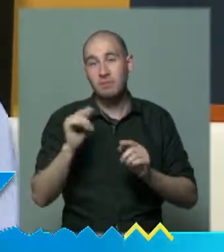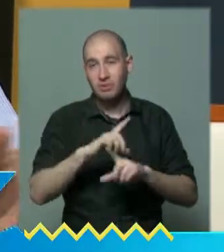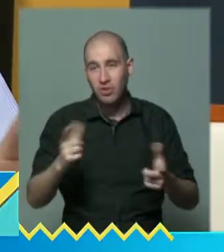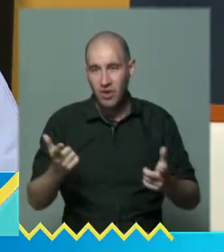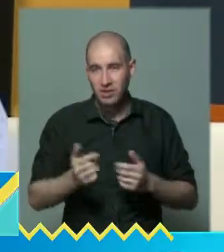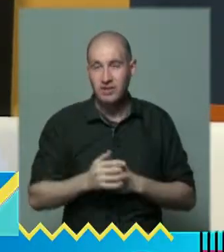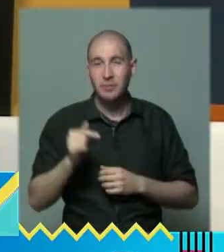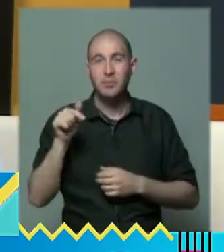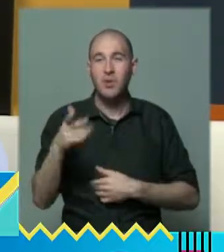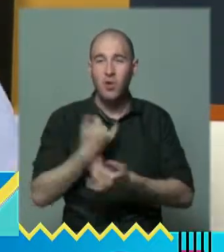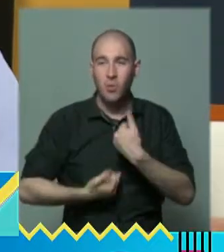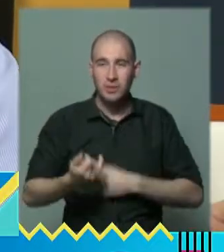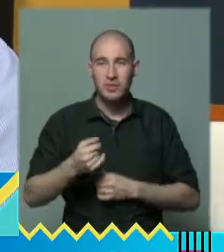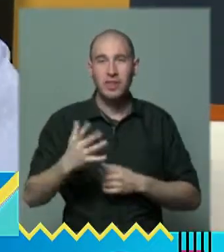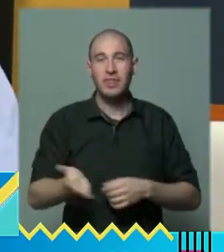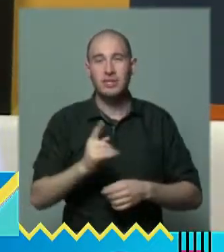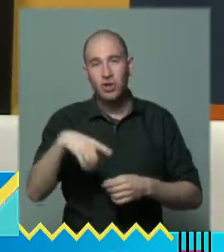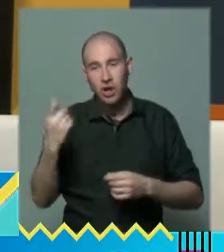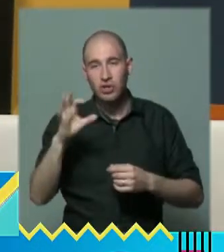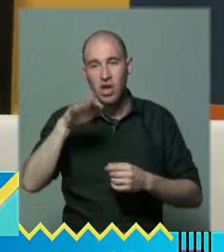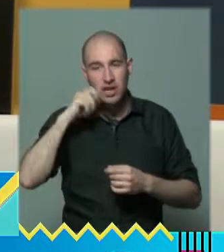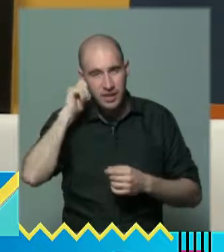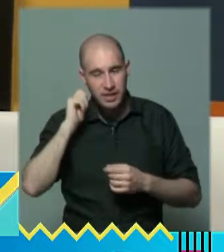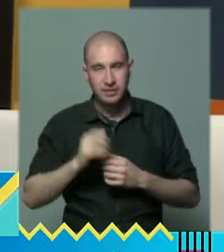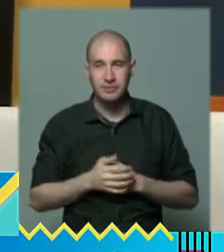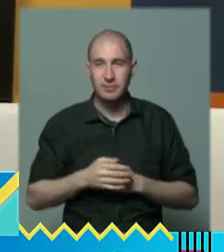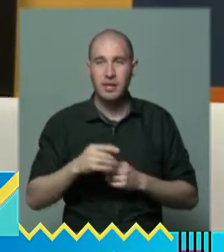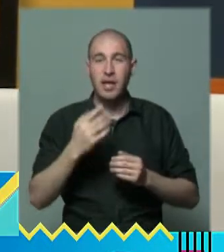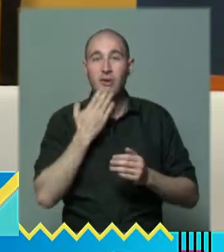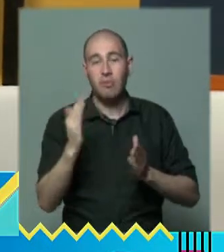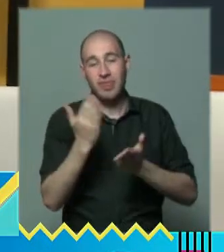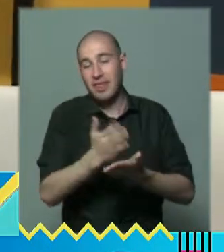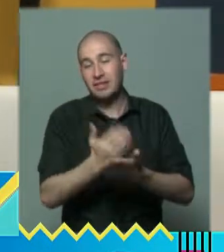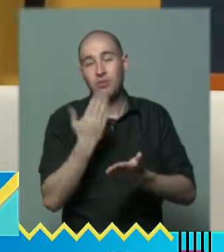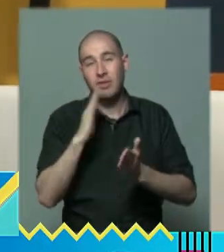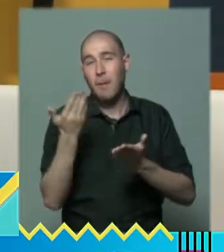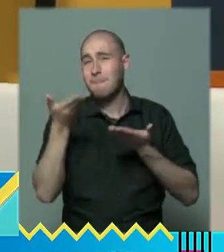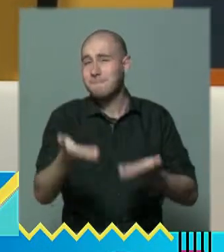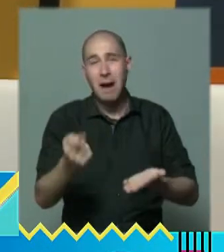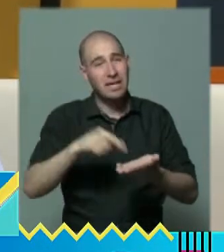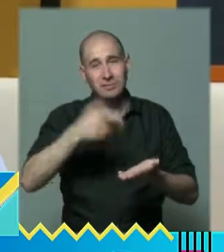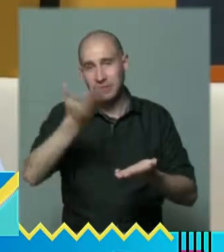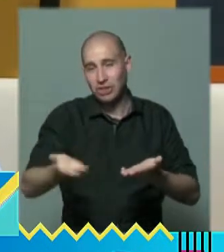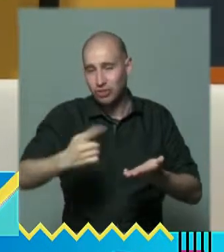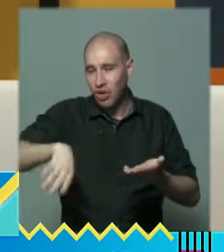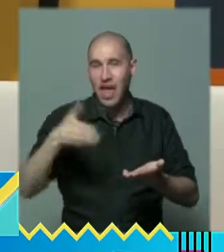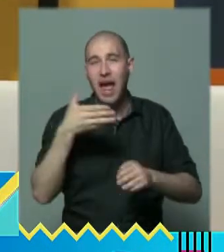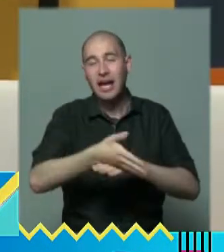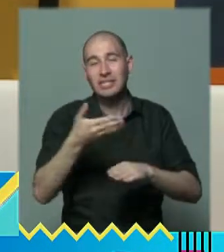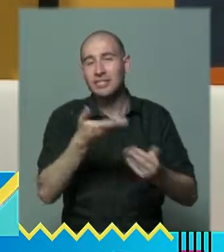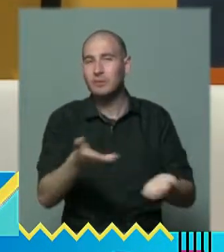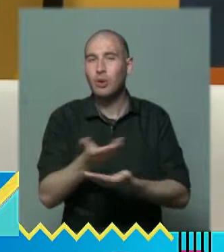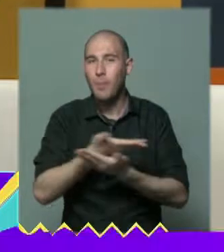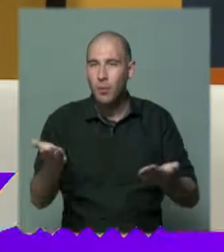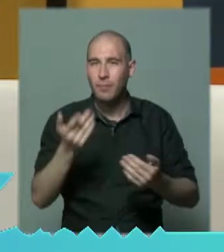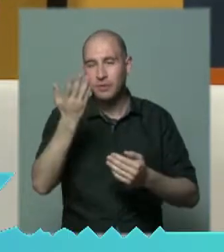decía recién esta otra dirigente de la ONG, el incumplimiento de los derechos básicos del ser humano. El acceso a los servicios públicos,